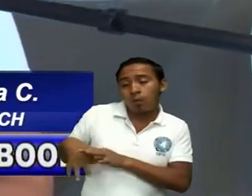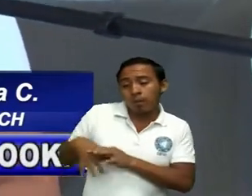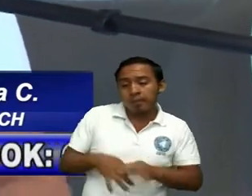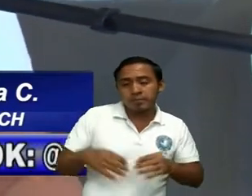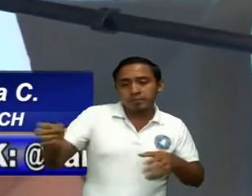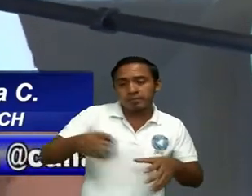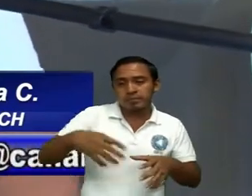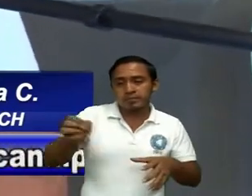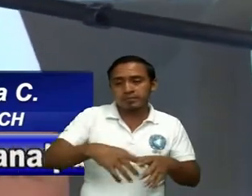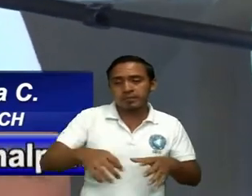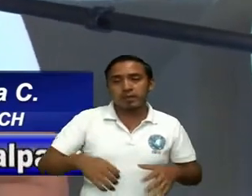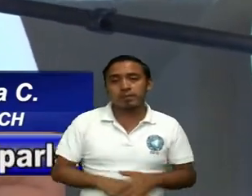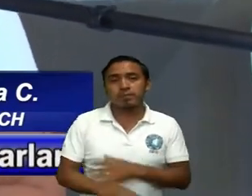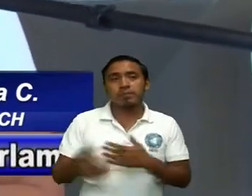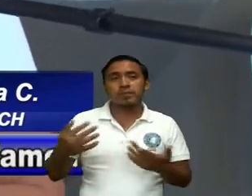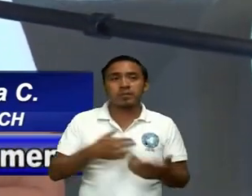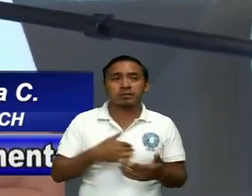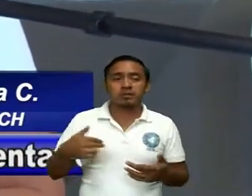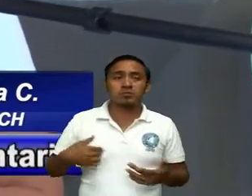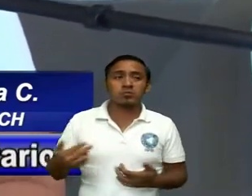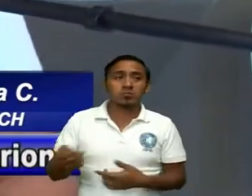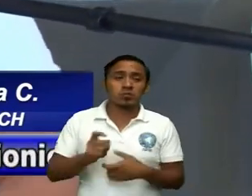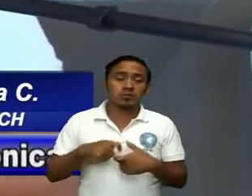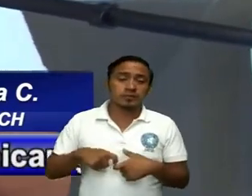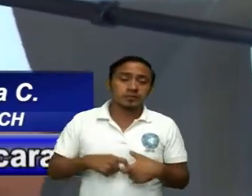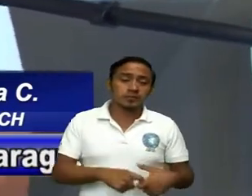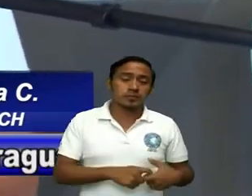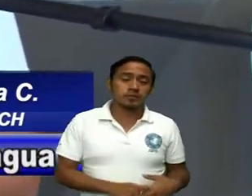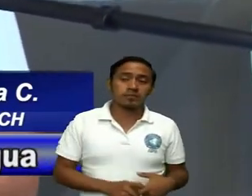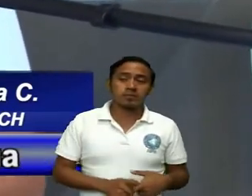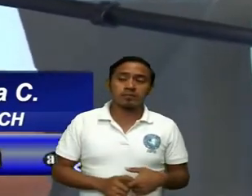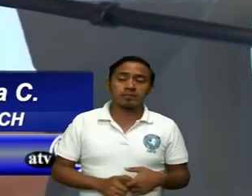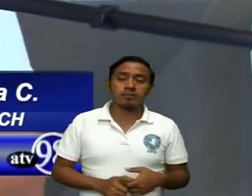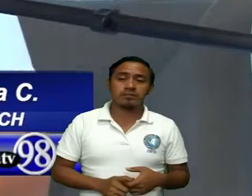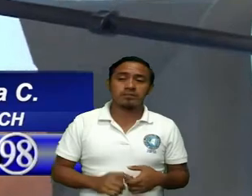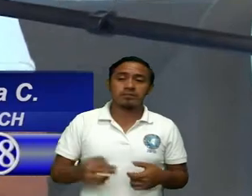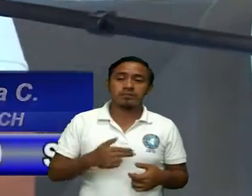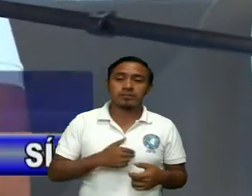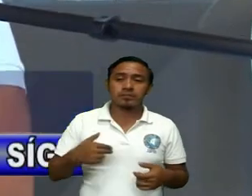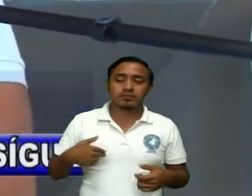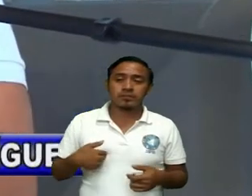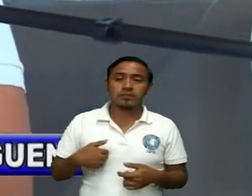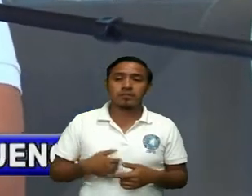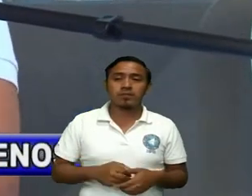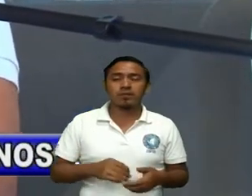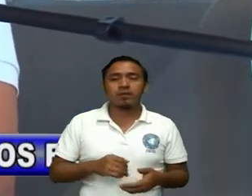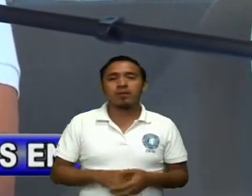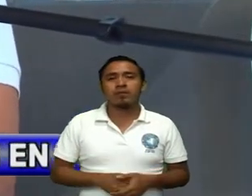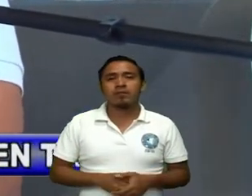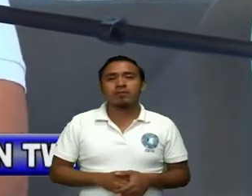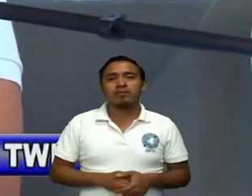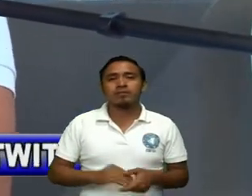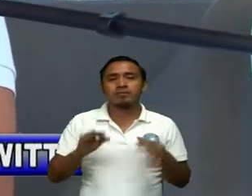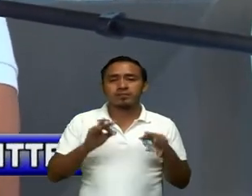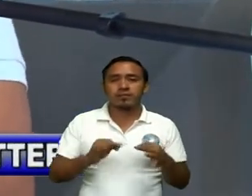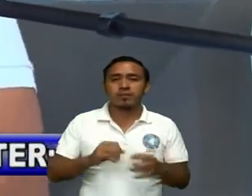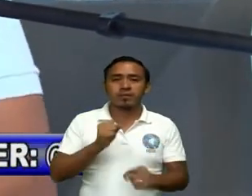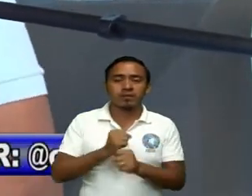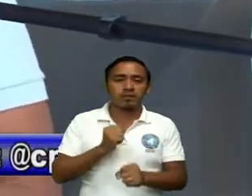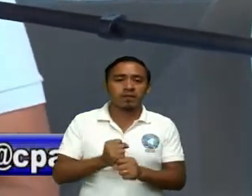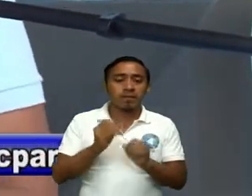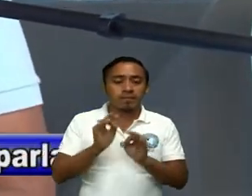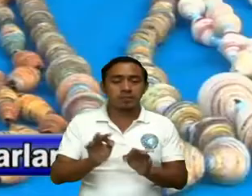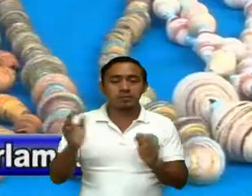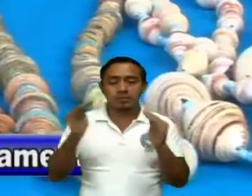basura, entonces nos formamos en cooperativa para tener que hacer y además de tener un trabajo, estar viendo a nuestros hijos